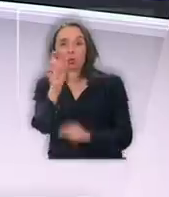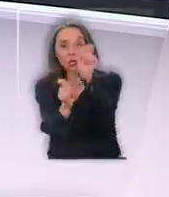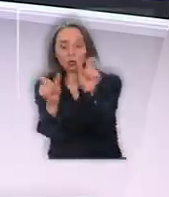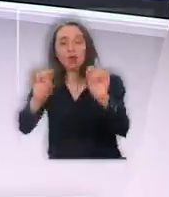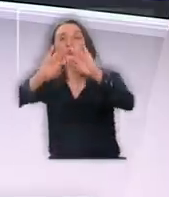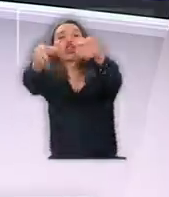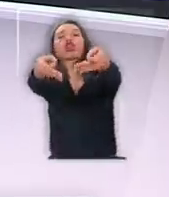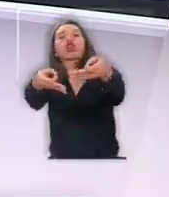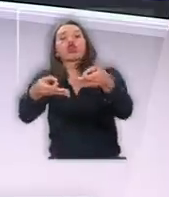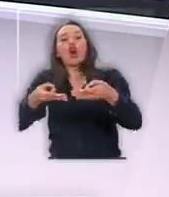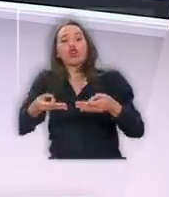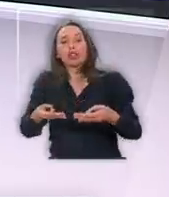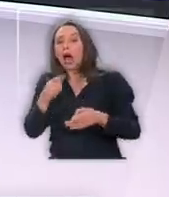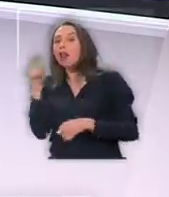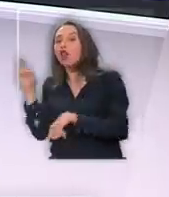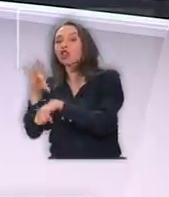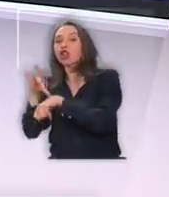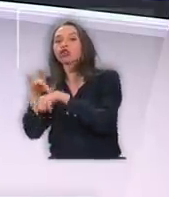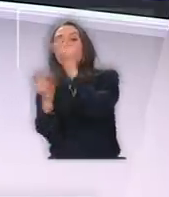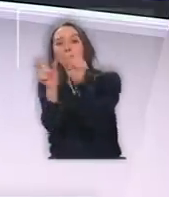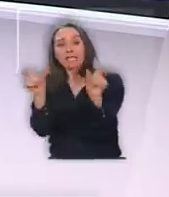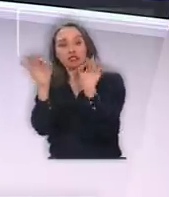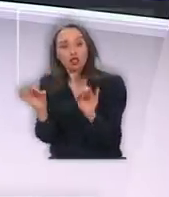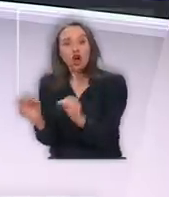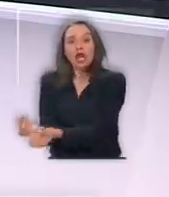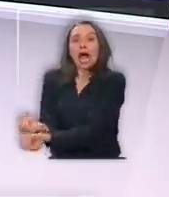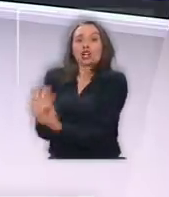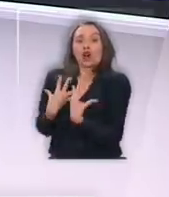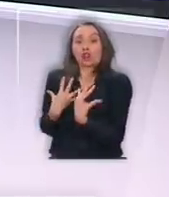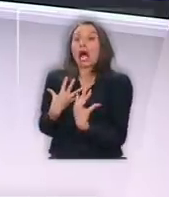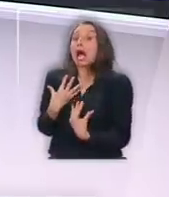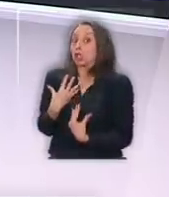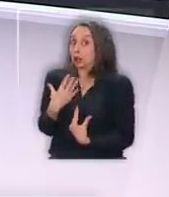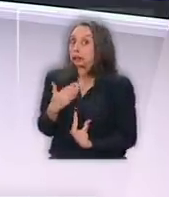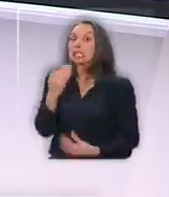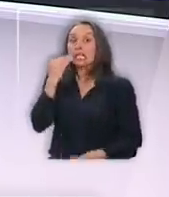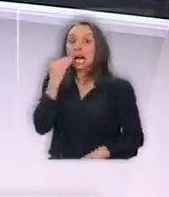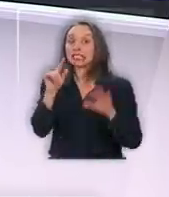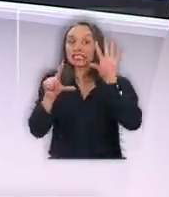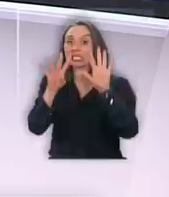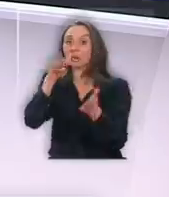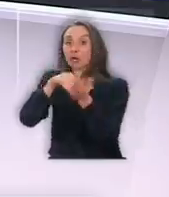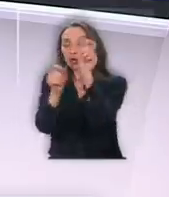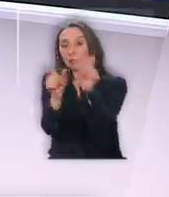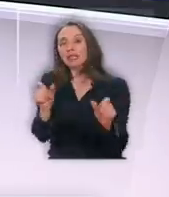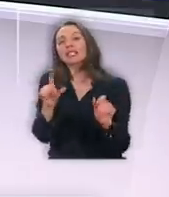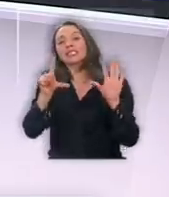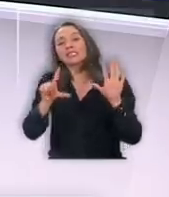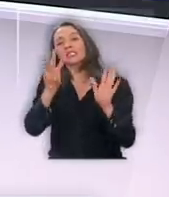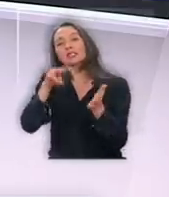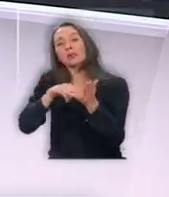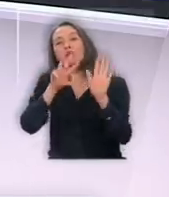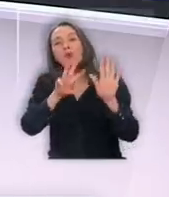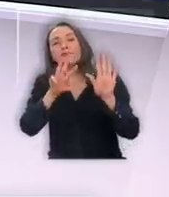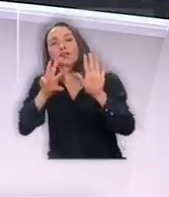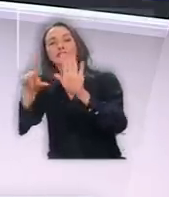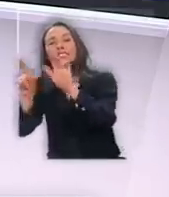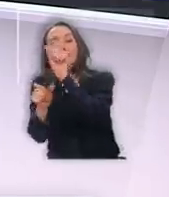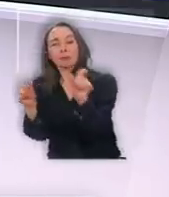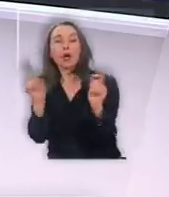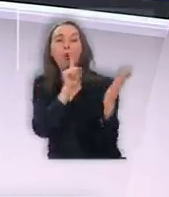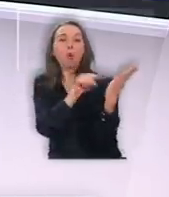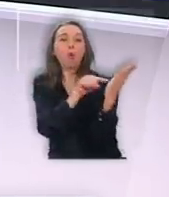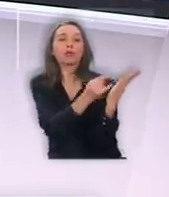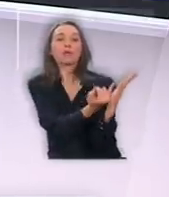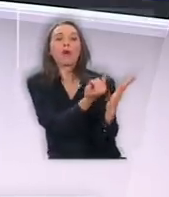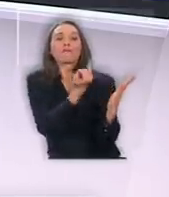totales acumulados, doctor Ugarte, la cifra preocupante, casi 74.000, 73.997 según el